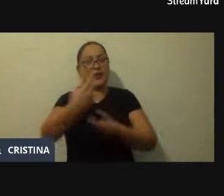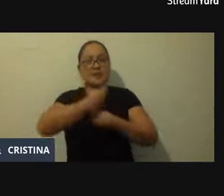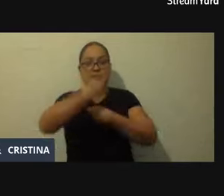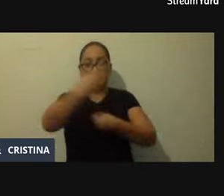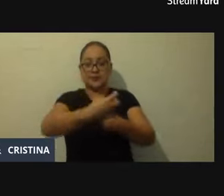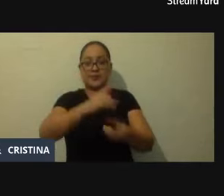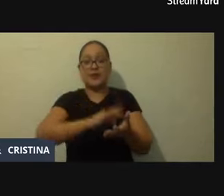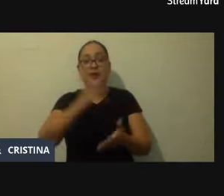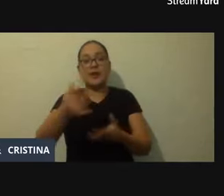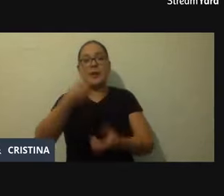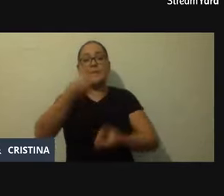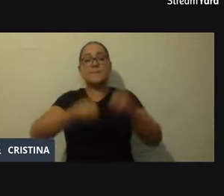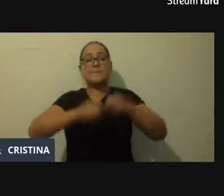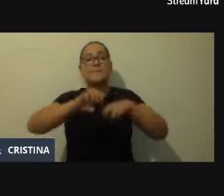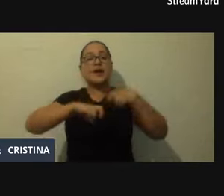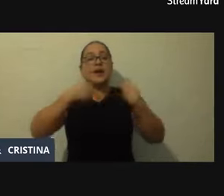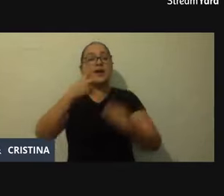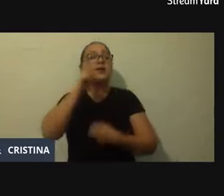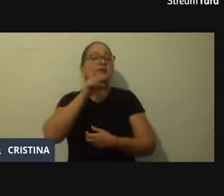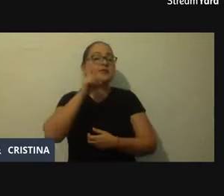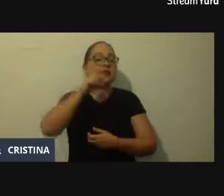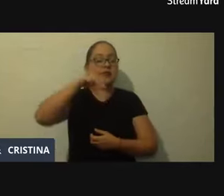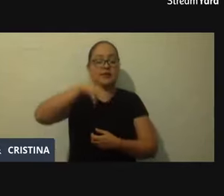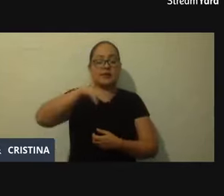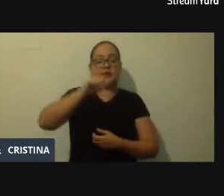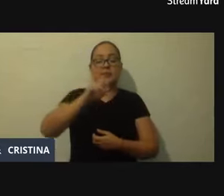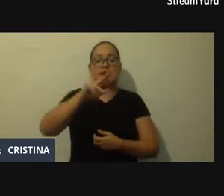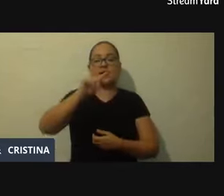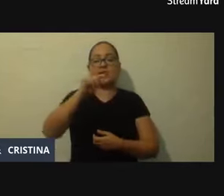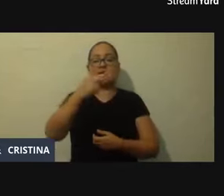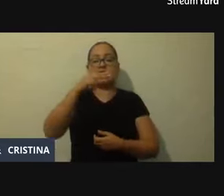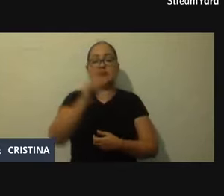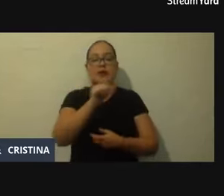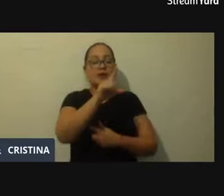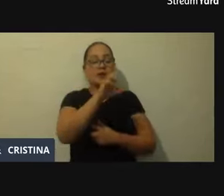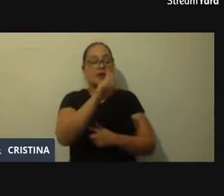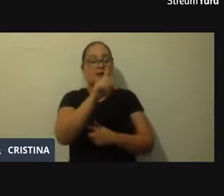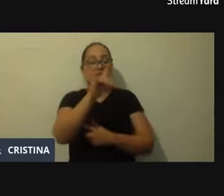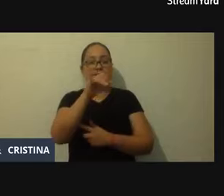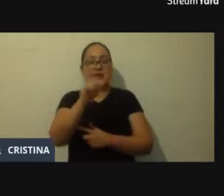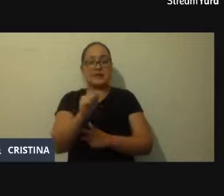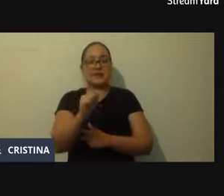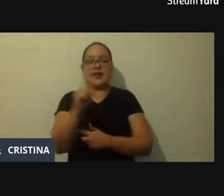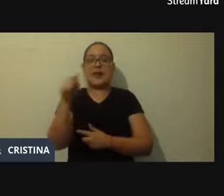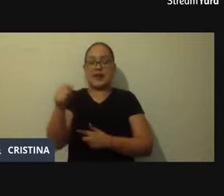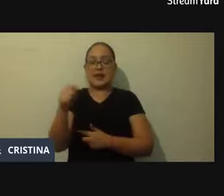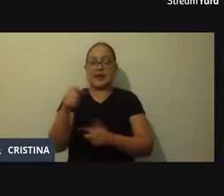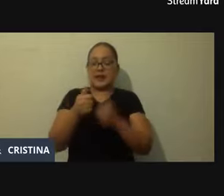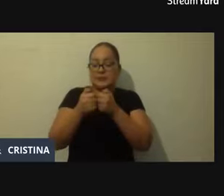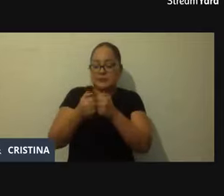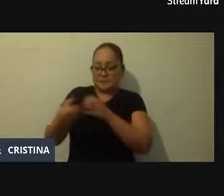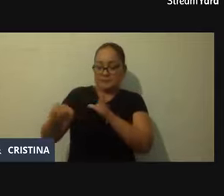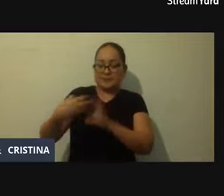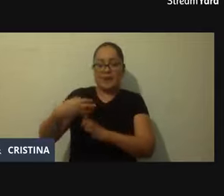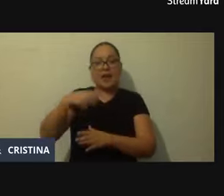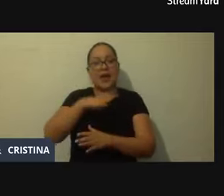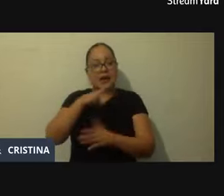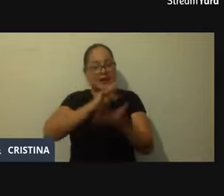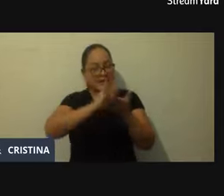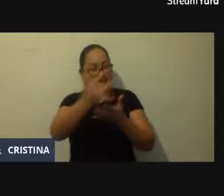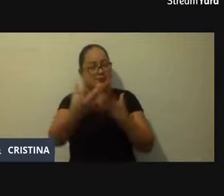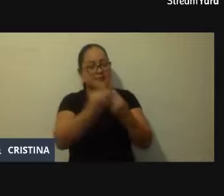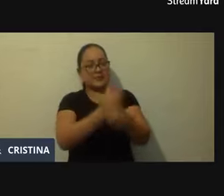la magistrada Marta Leticia, que también me escribió para decirme que, pues, que gracias por estar aquí. Gracias a